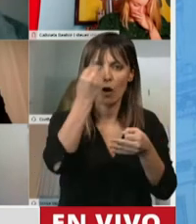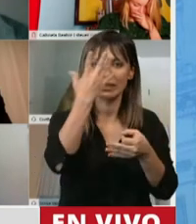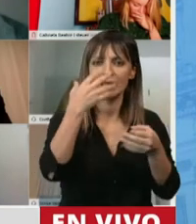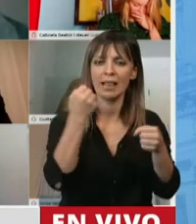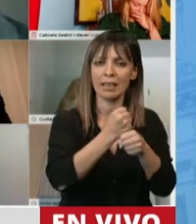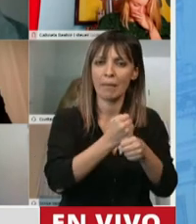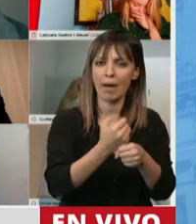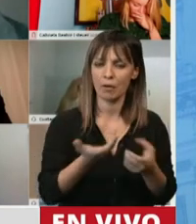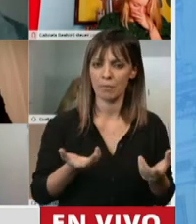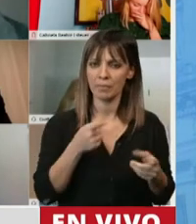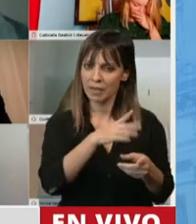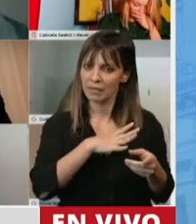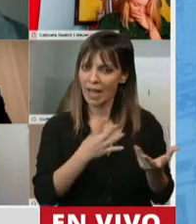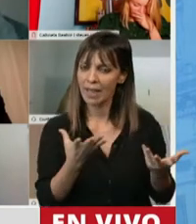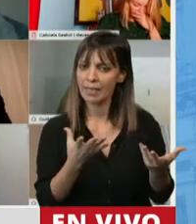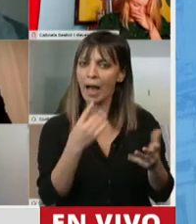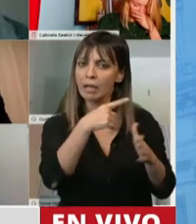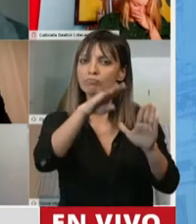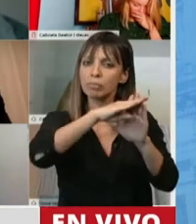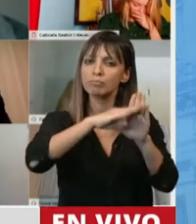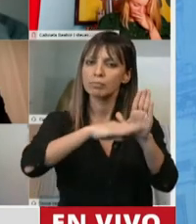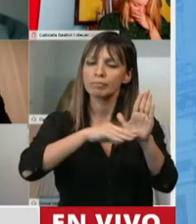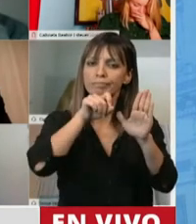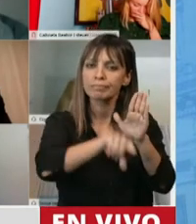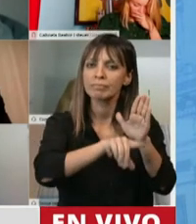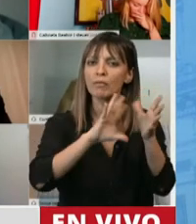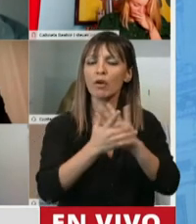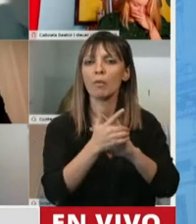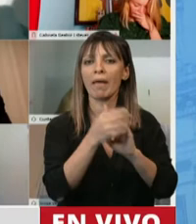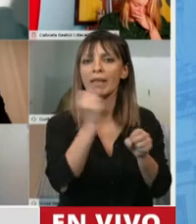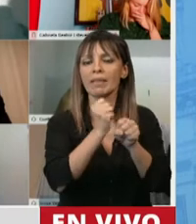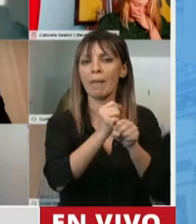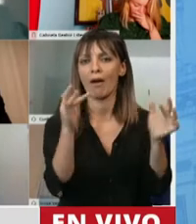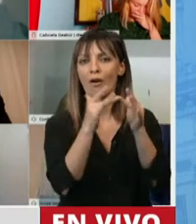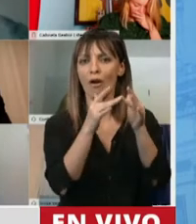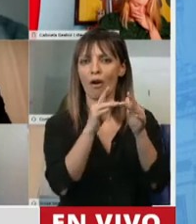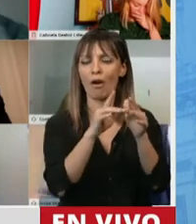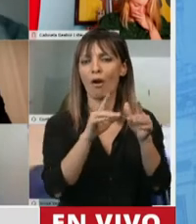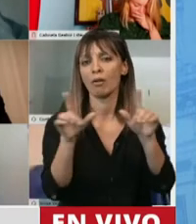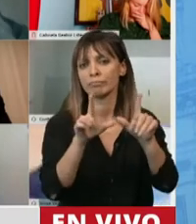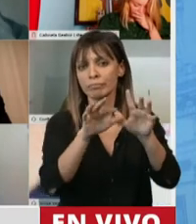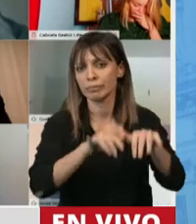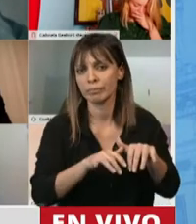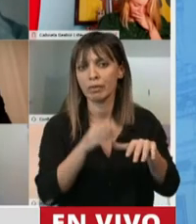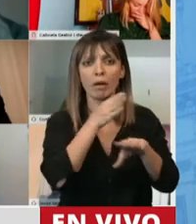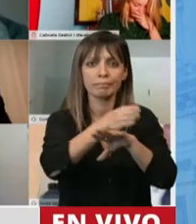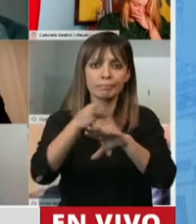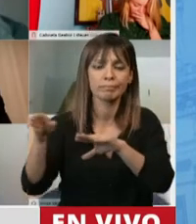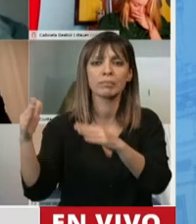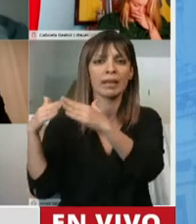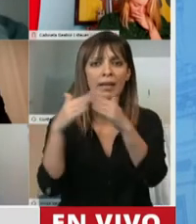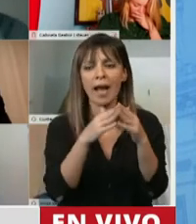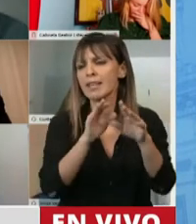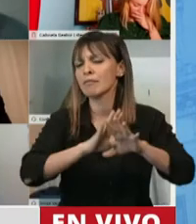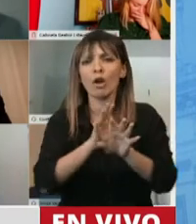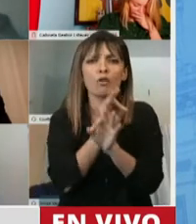el cual las especificidades del trabajo informático remoto o a domicilio, home office